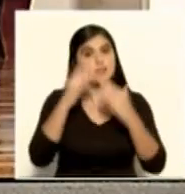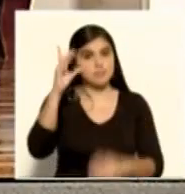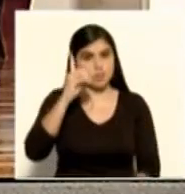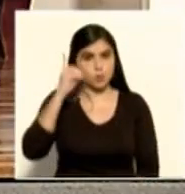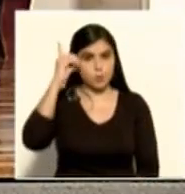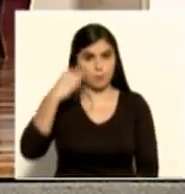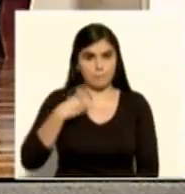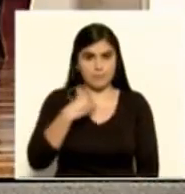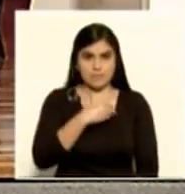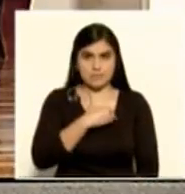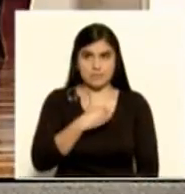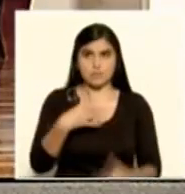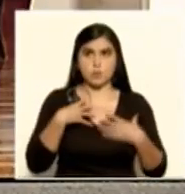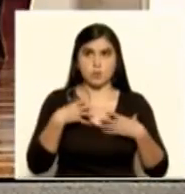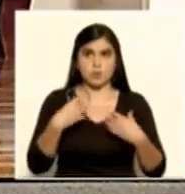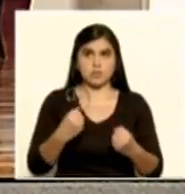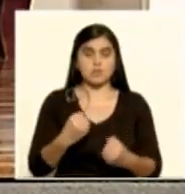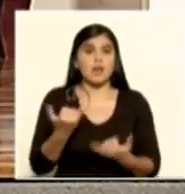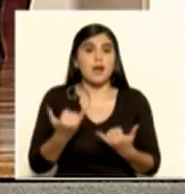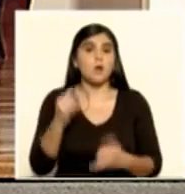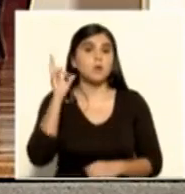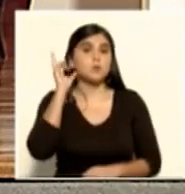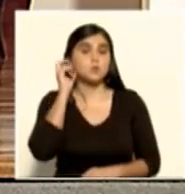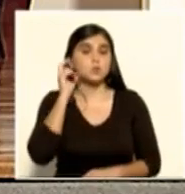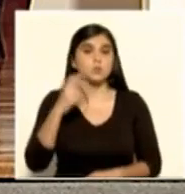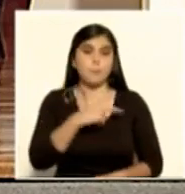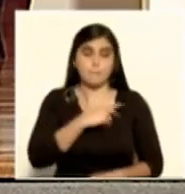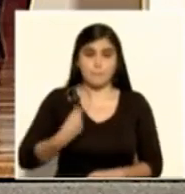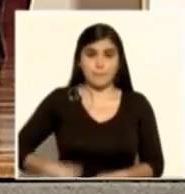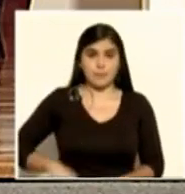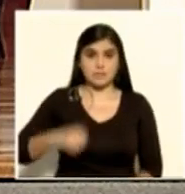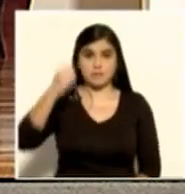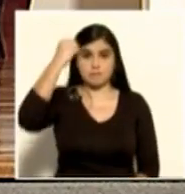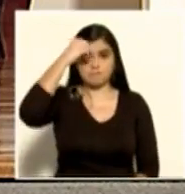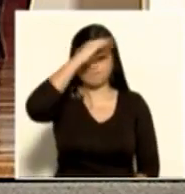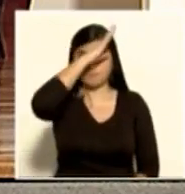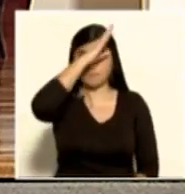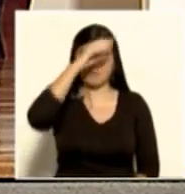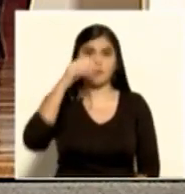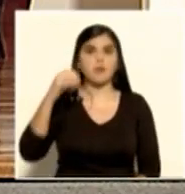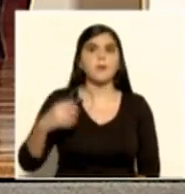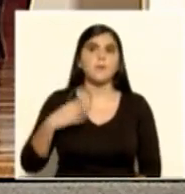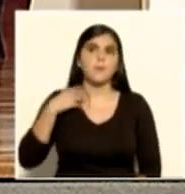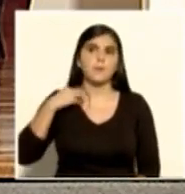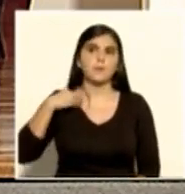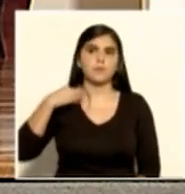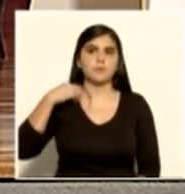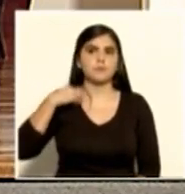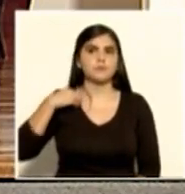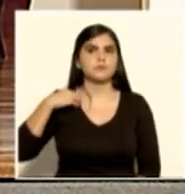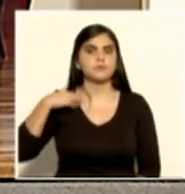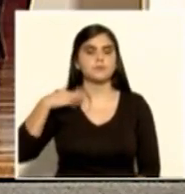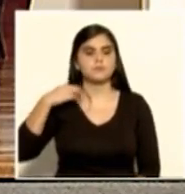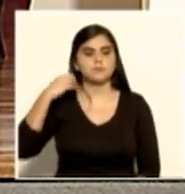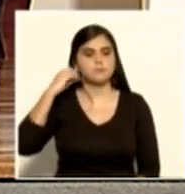ministro de Salud. Escucharemos el mensaje del señor presidente de la República, don Carlos Alvarado Quesada.